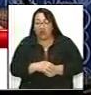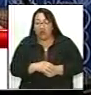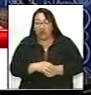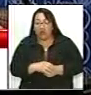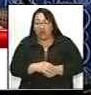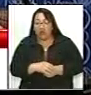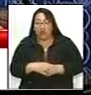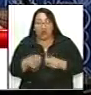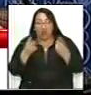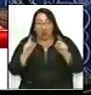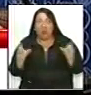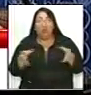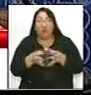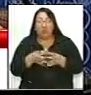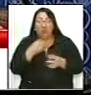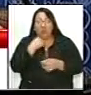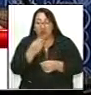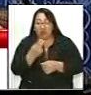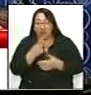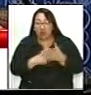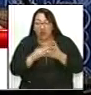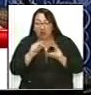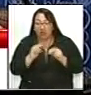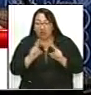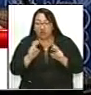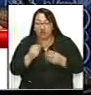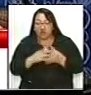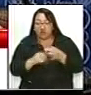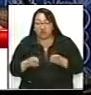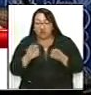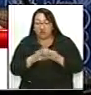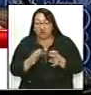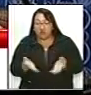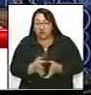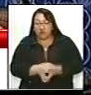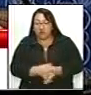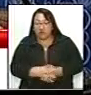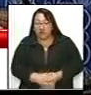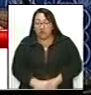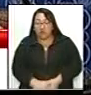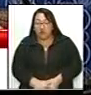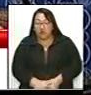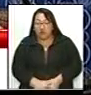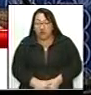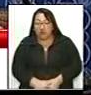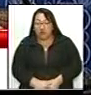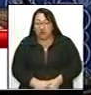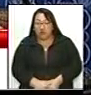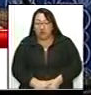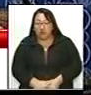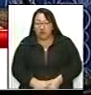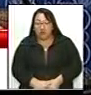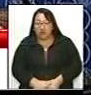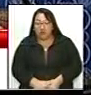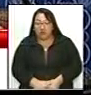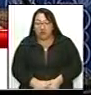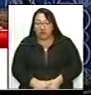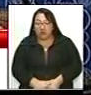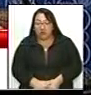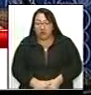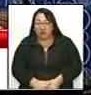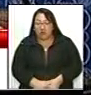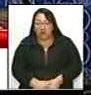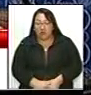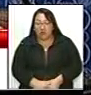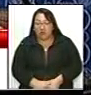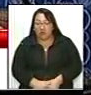pues un acuerdo en Junta de Portavoces para ver los temas que estimen conveniente. Ese es el procedimiento.